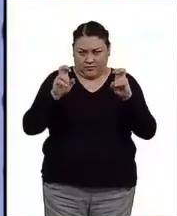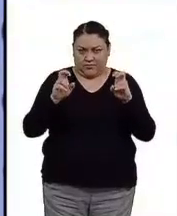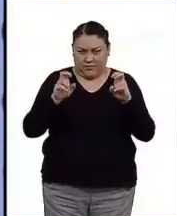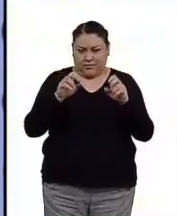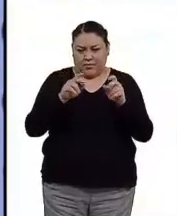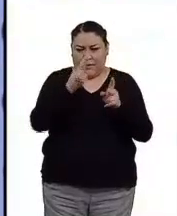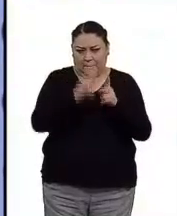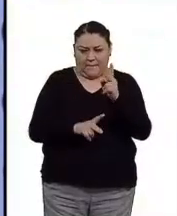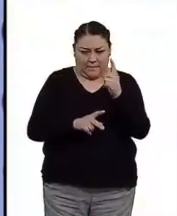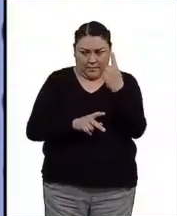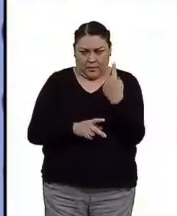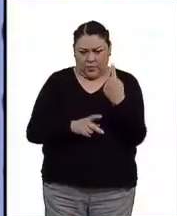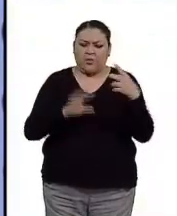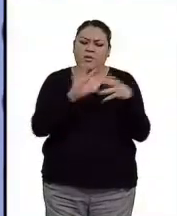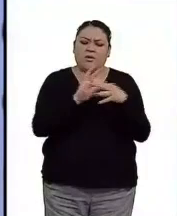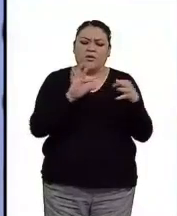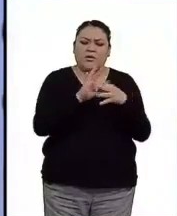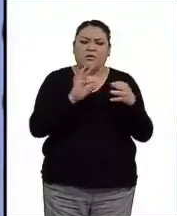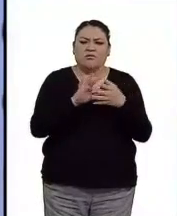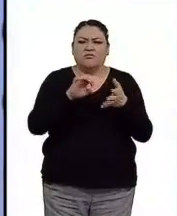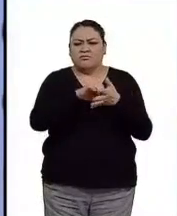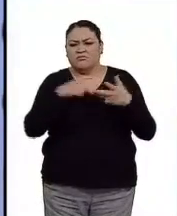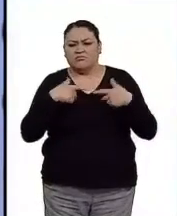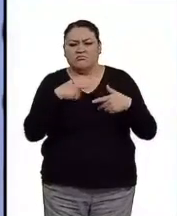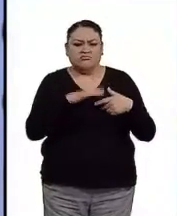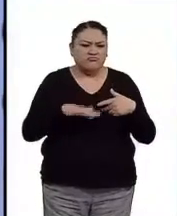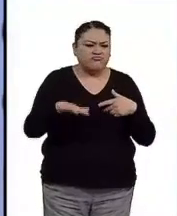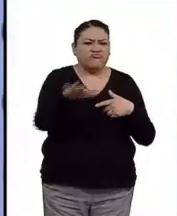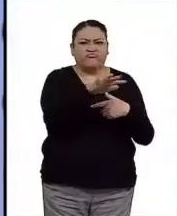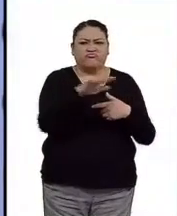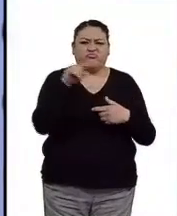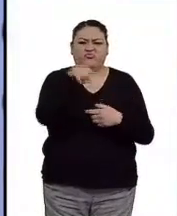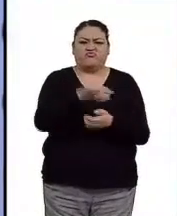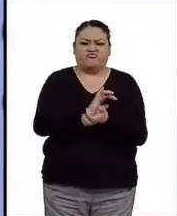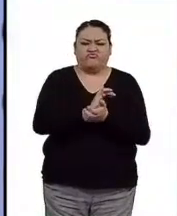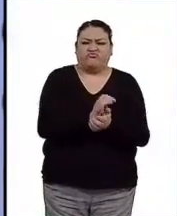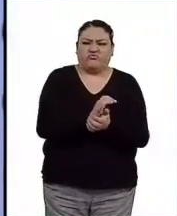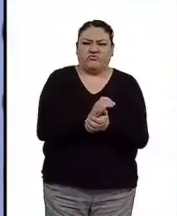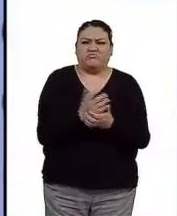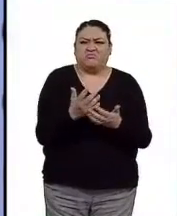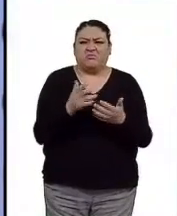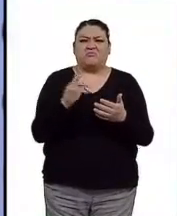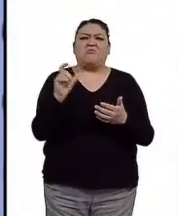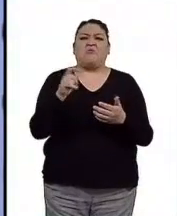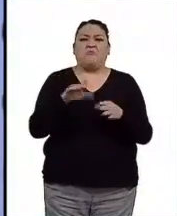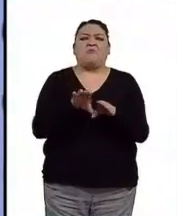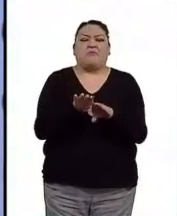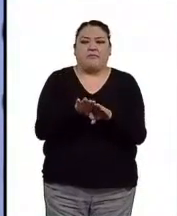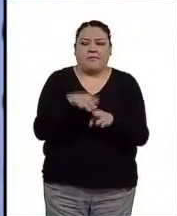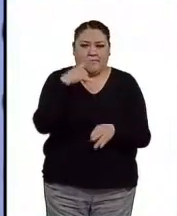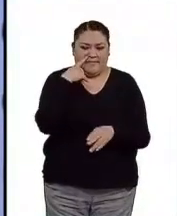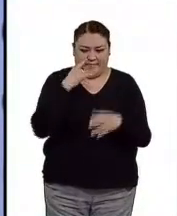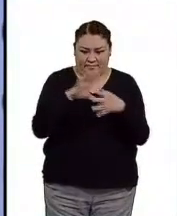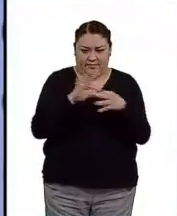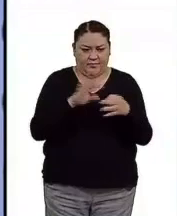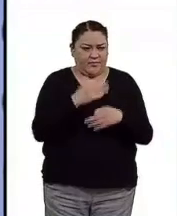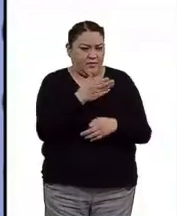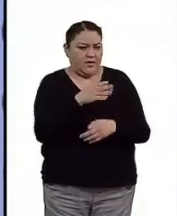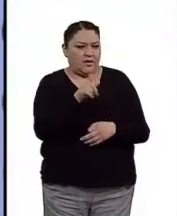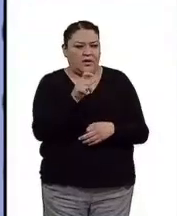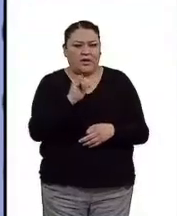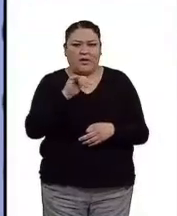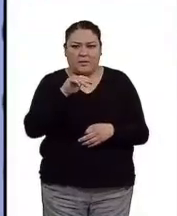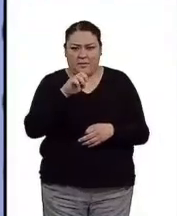del contexto en el que ocurre este tipo de prácticas discriminatorias. Para empezar, me gustaría, Jimena, que nos podrías explicar un poco